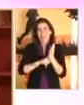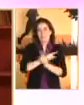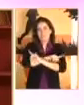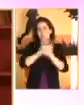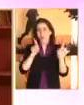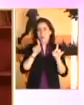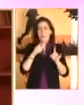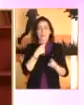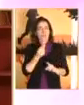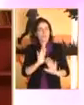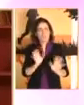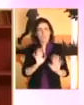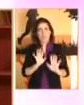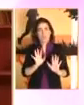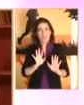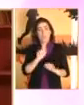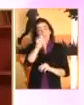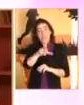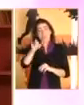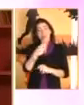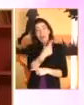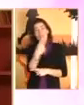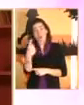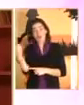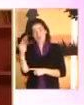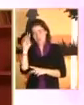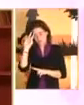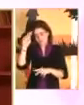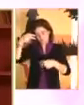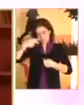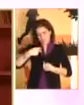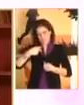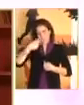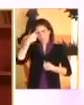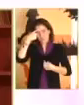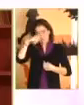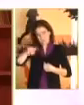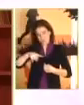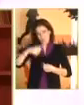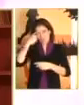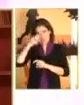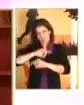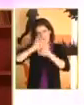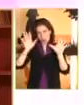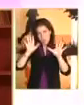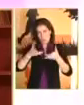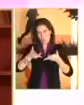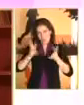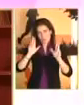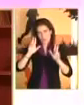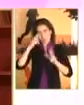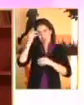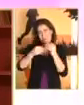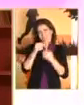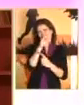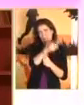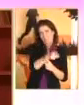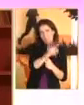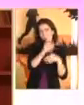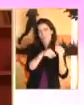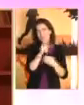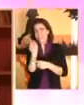que cada persona debía de ser lo suficientemente libre. Sensata y libre como para saber lo que tiene que hacer, ¿no? Pero